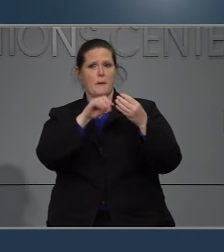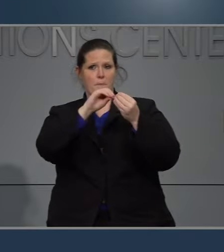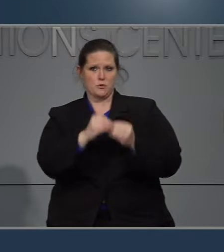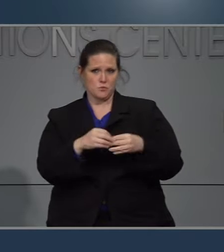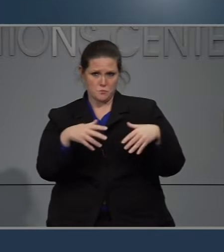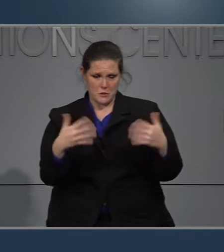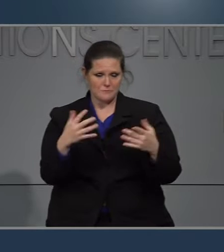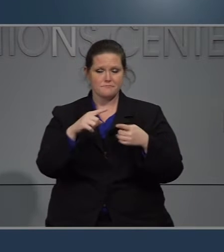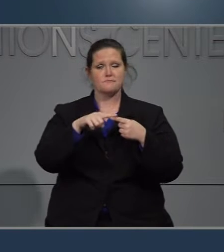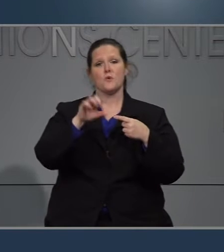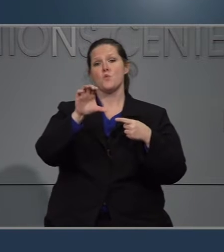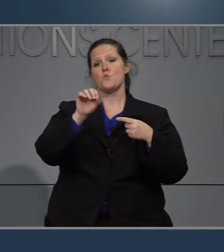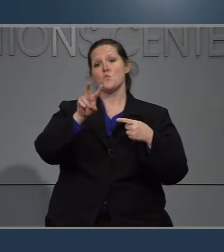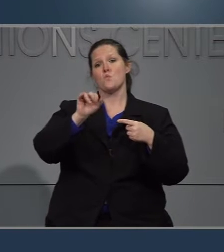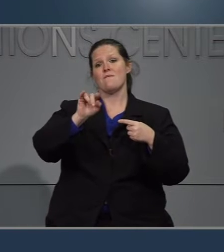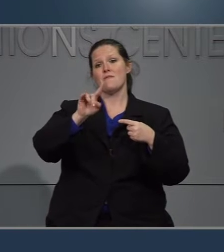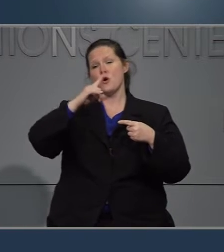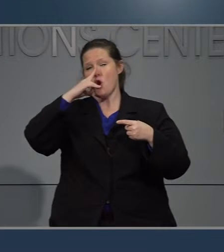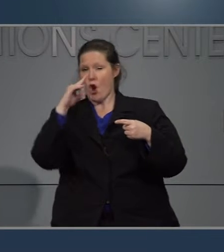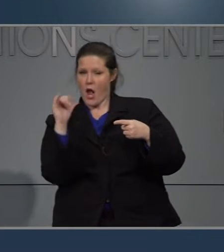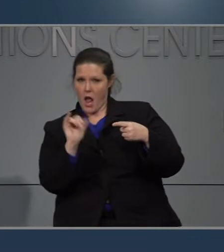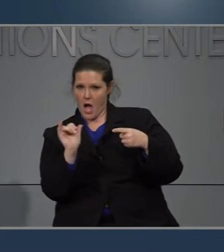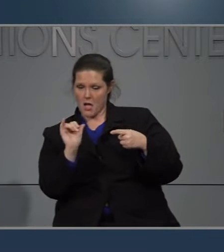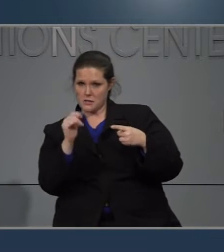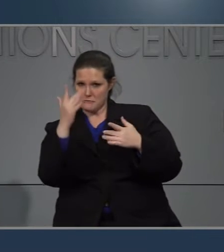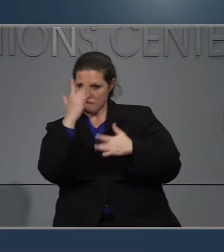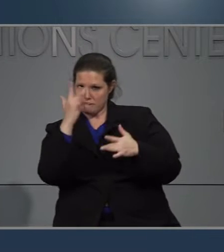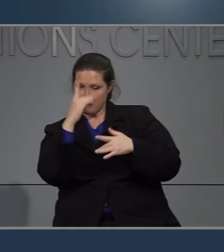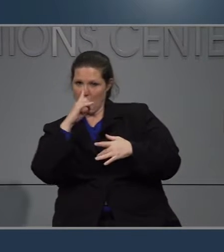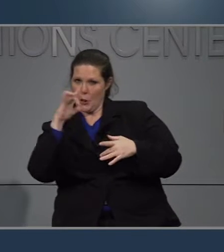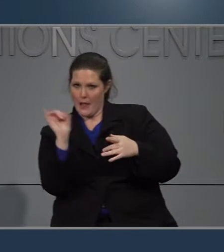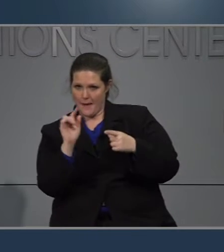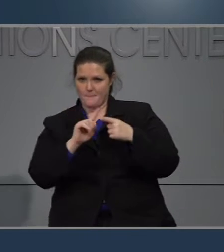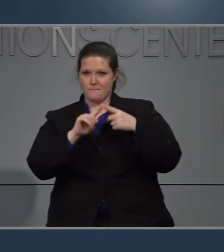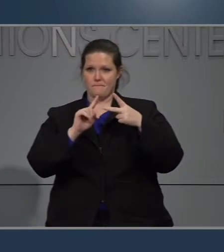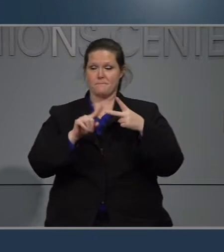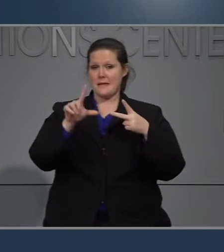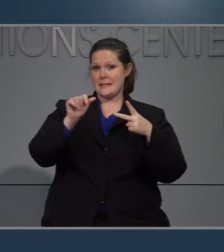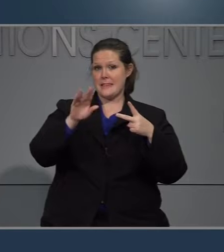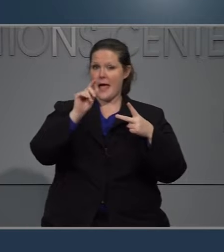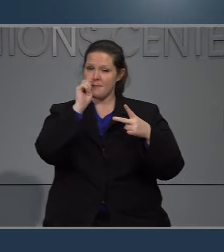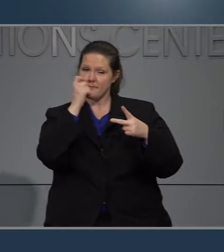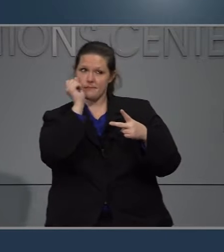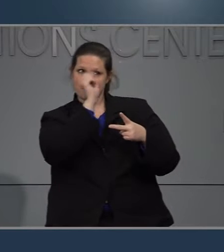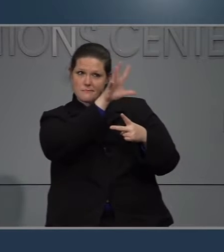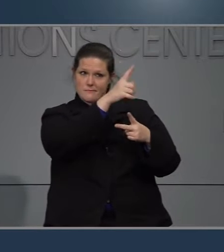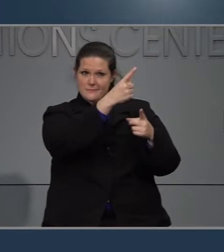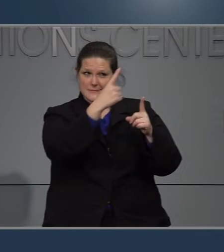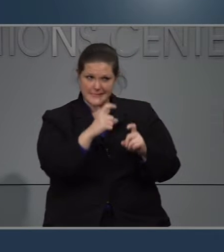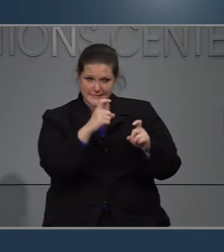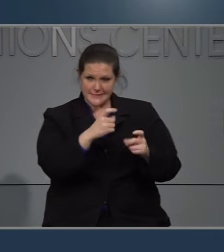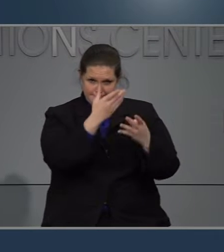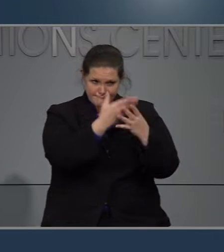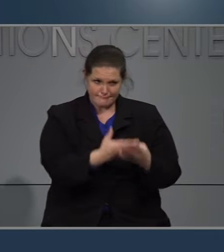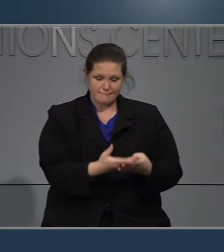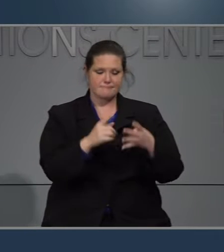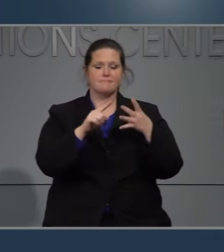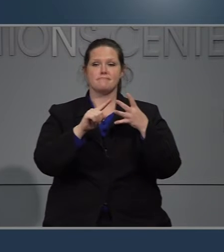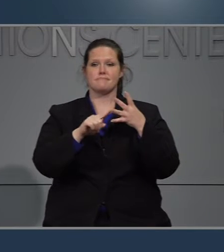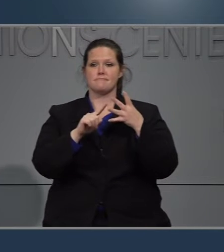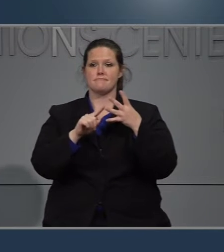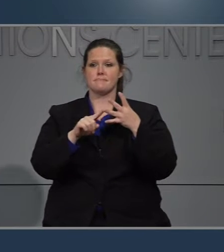síntomas parecidos al COVID, casos confirmamos en laboratorio y el porcentaje de pruebas positivas como total de las pruebas